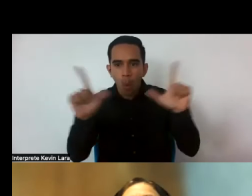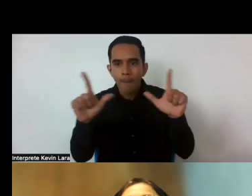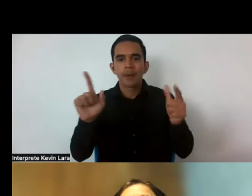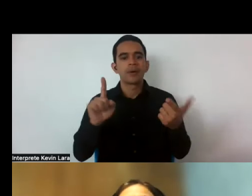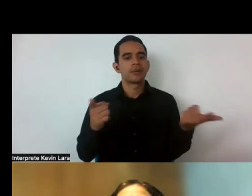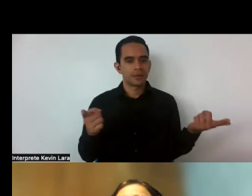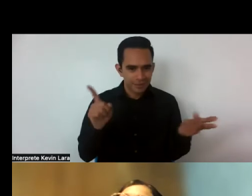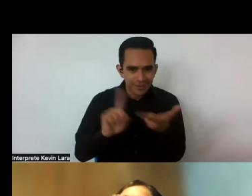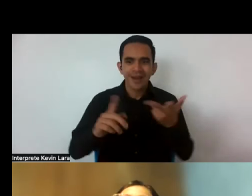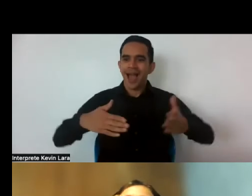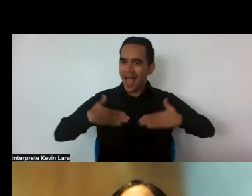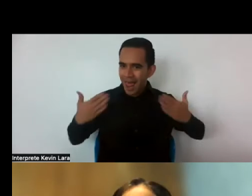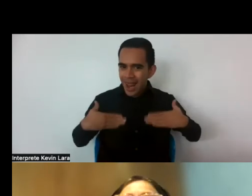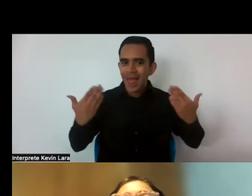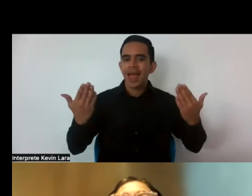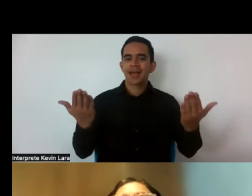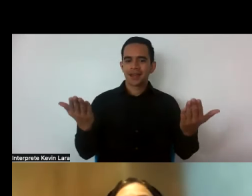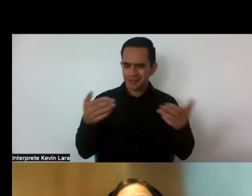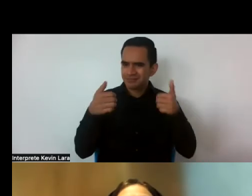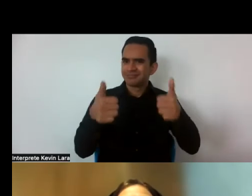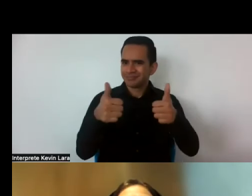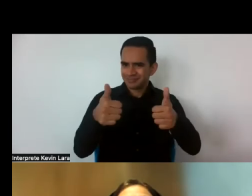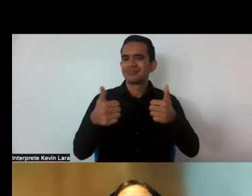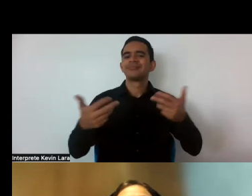bien. Vamos con la siguiente imagen.